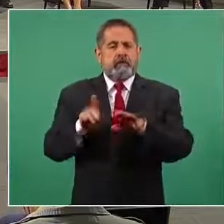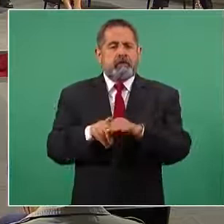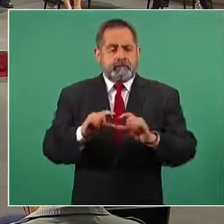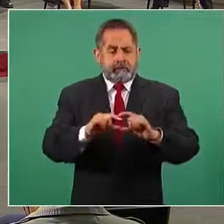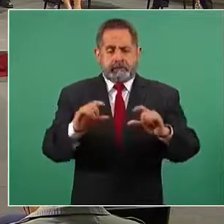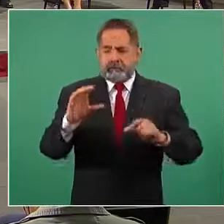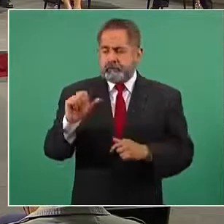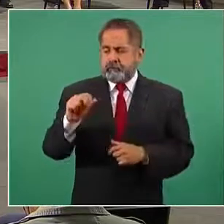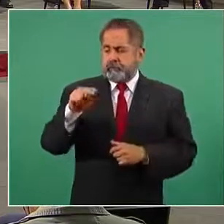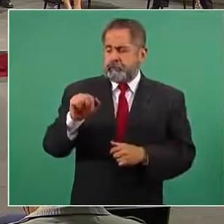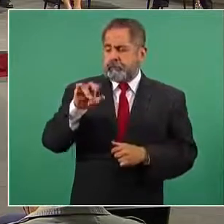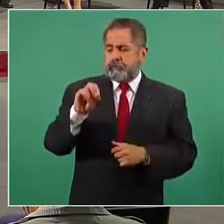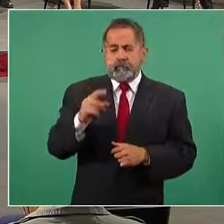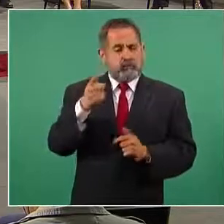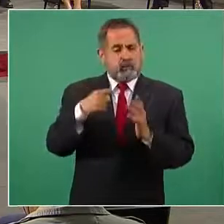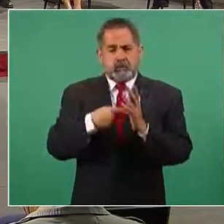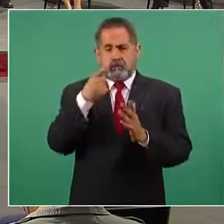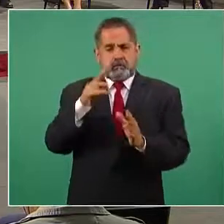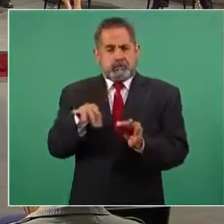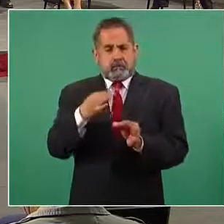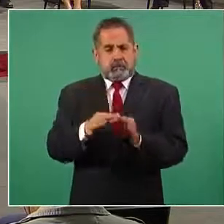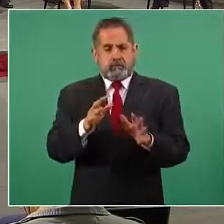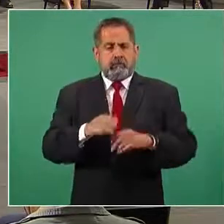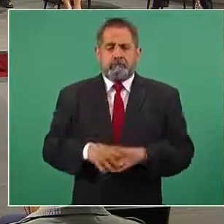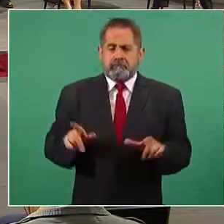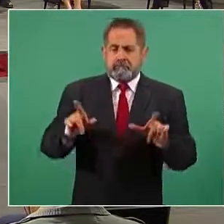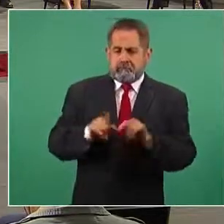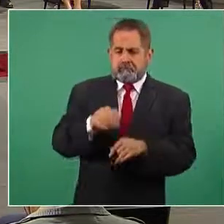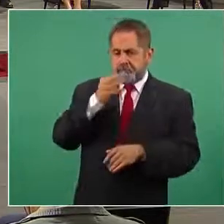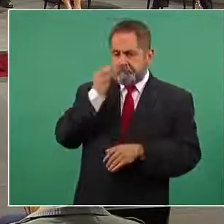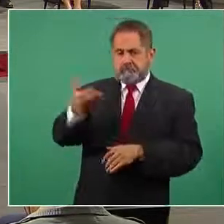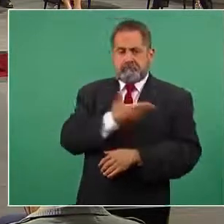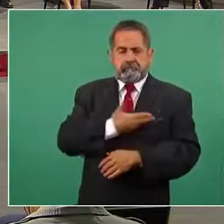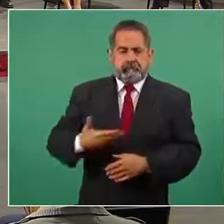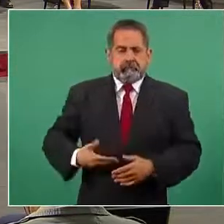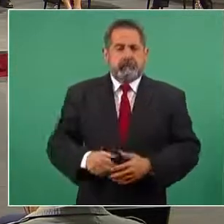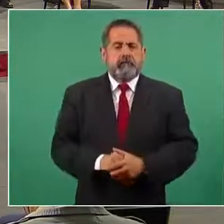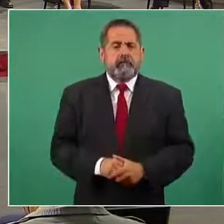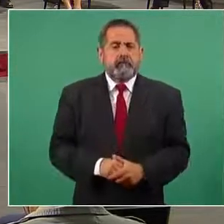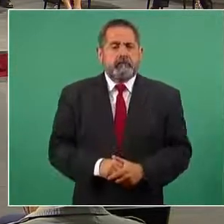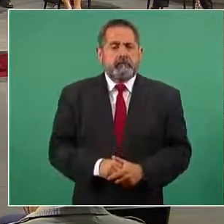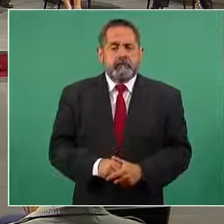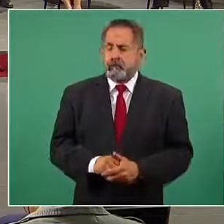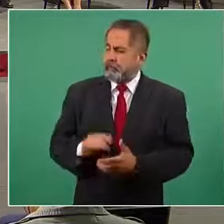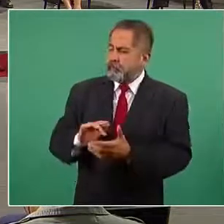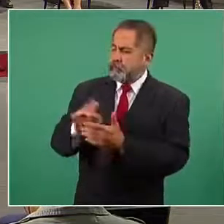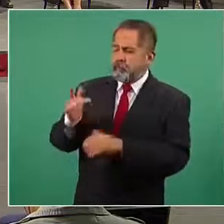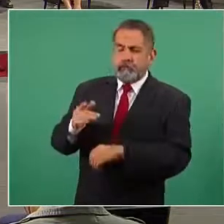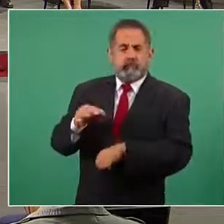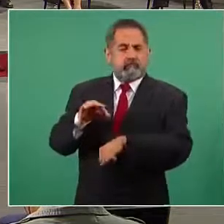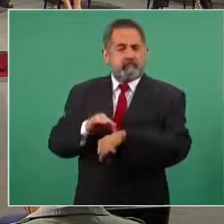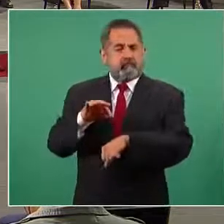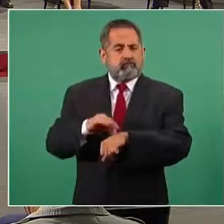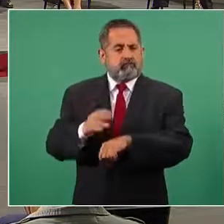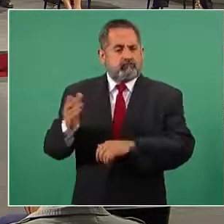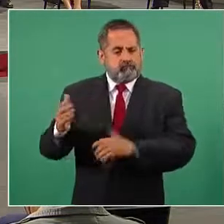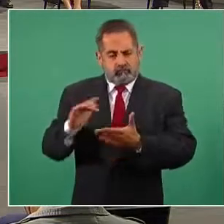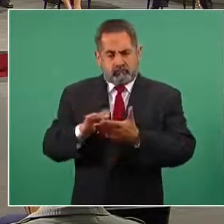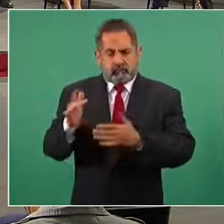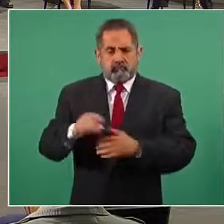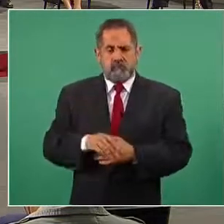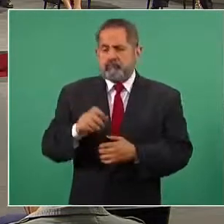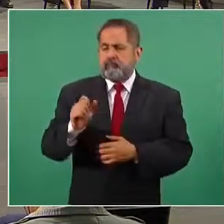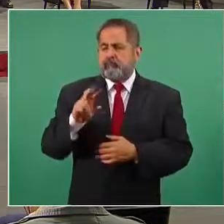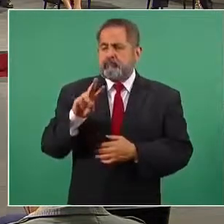biológico CanSino de una sola dosis. ¿Es cuánto, señor presidente? Gracias, doctor